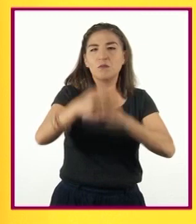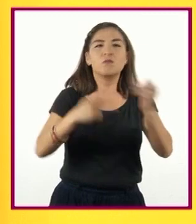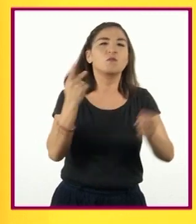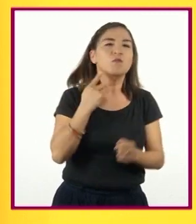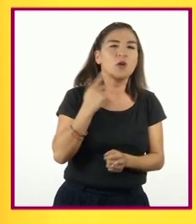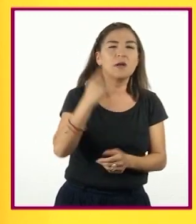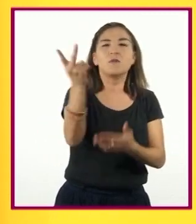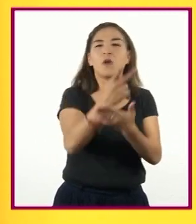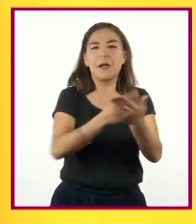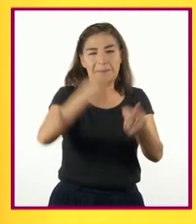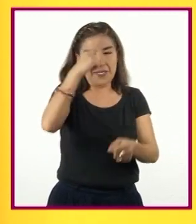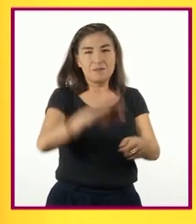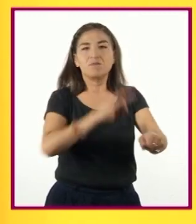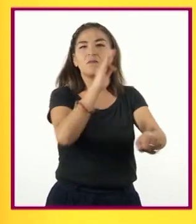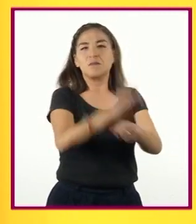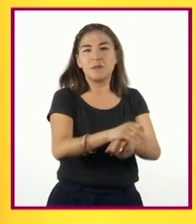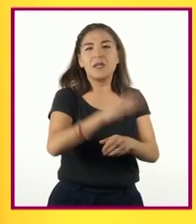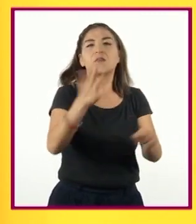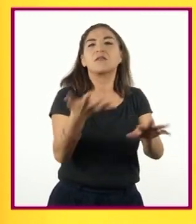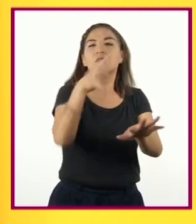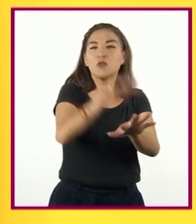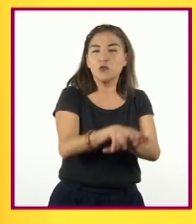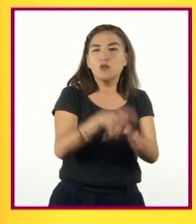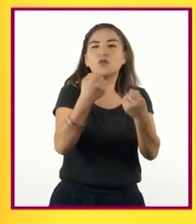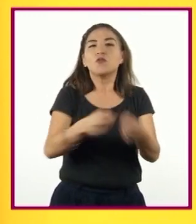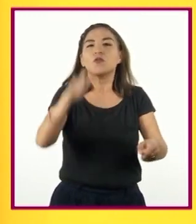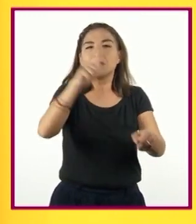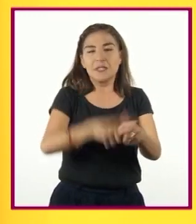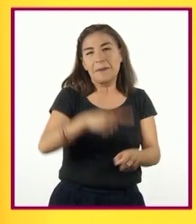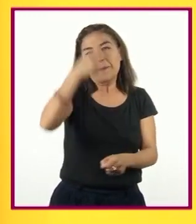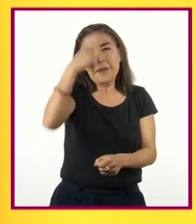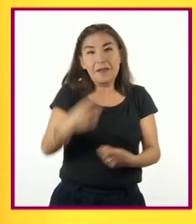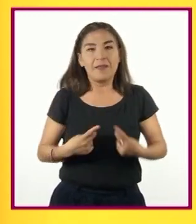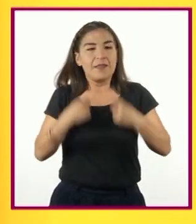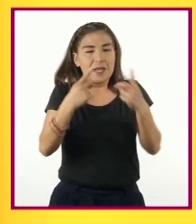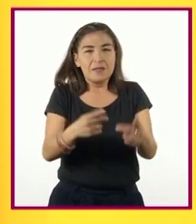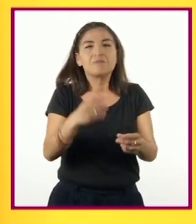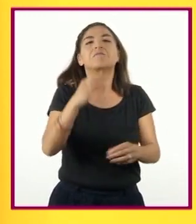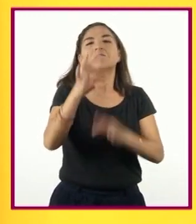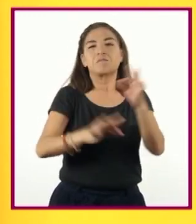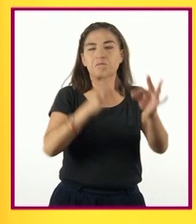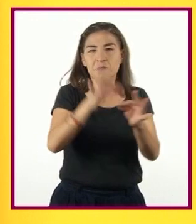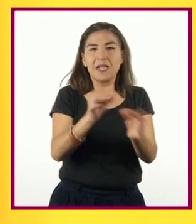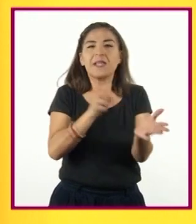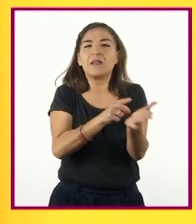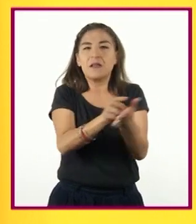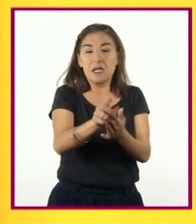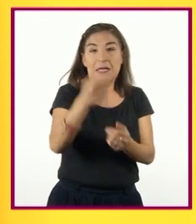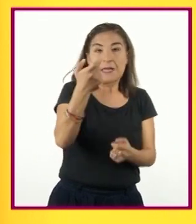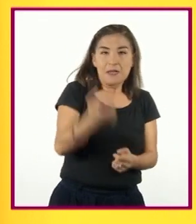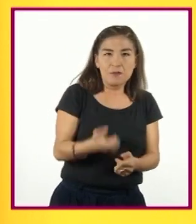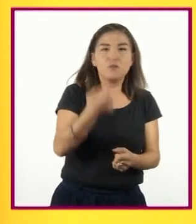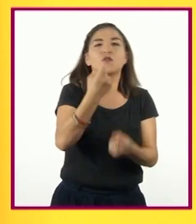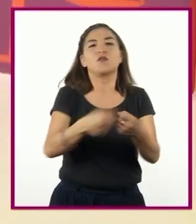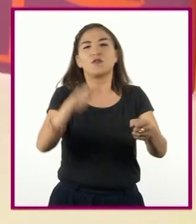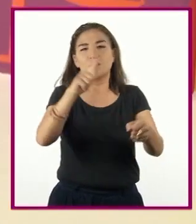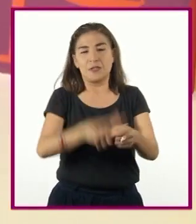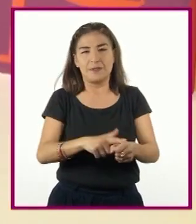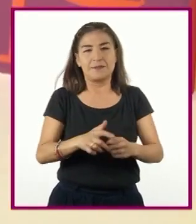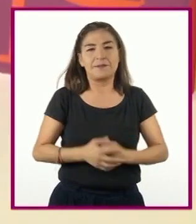y programas que favorezcan la inclusión social y garanticen el cumplimiento de los derechos económicos y